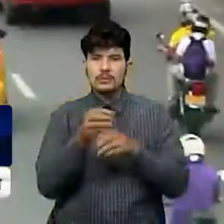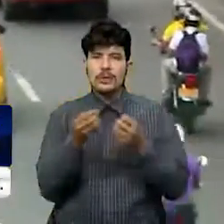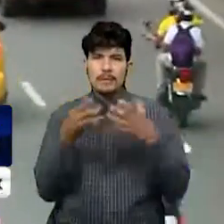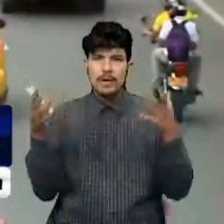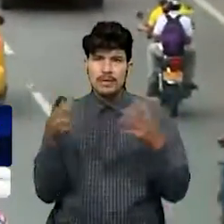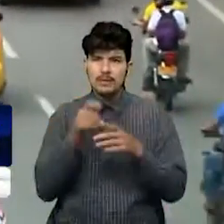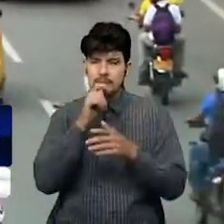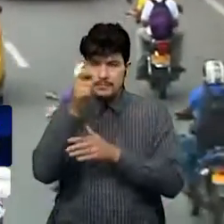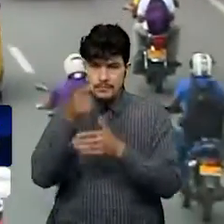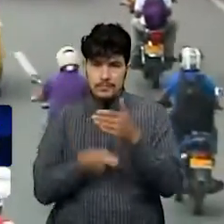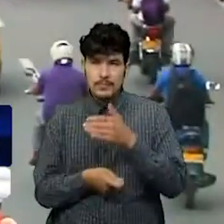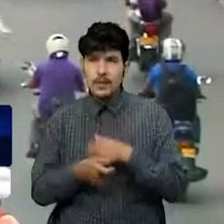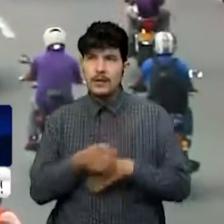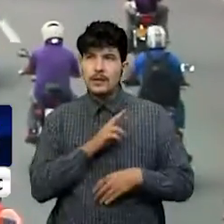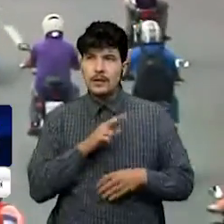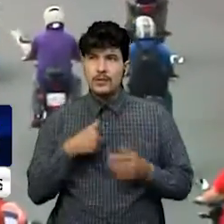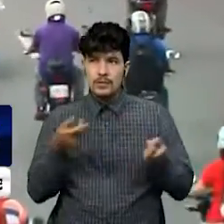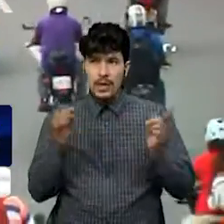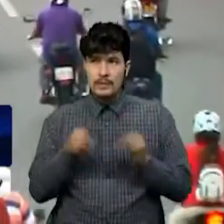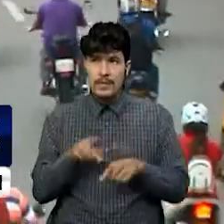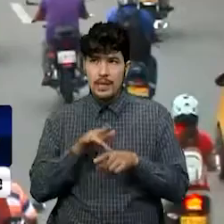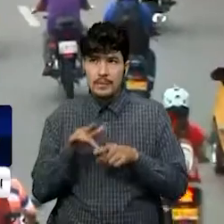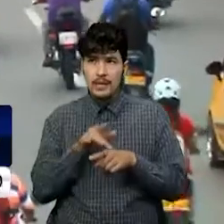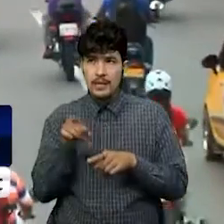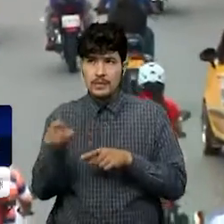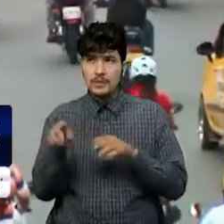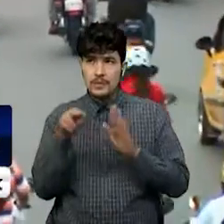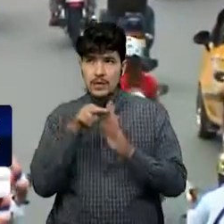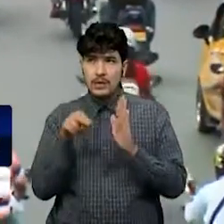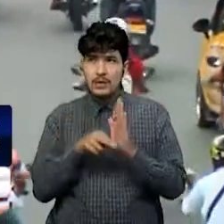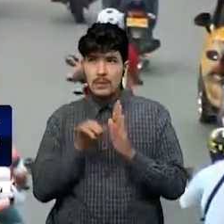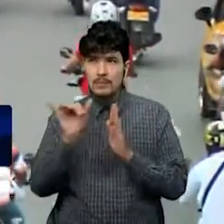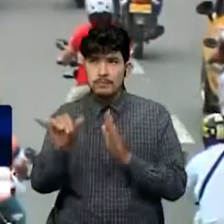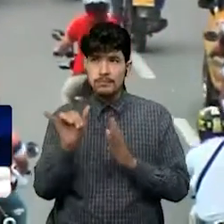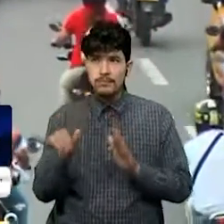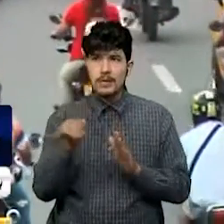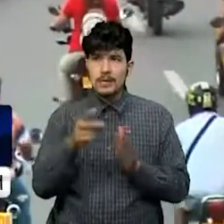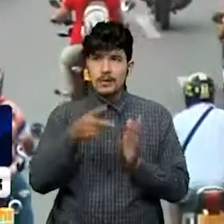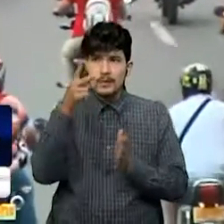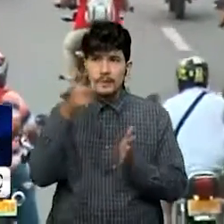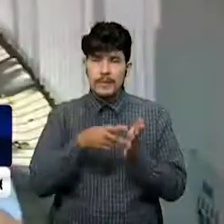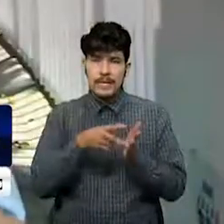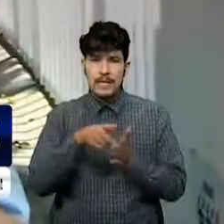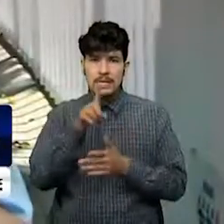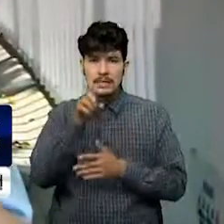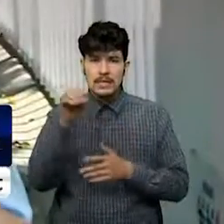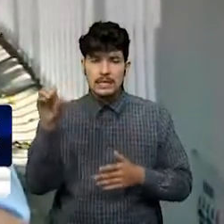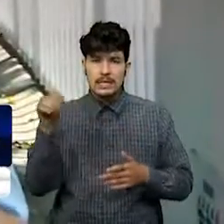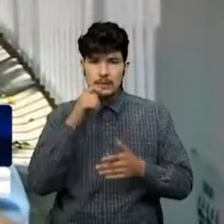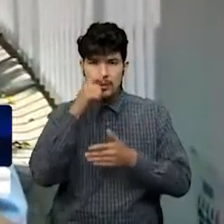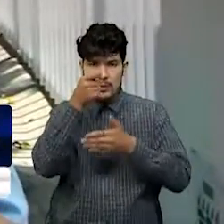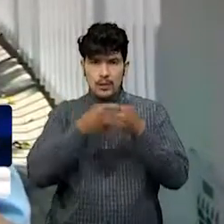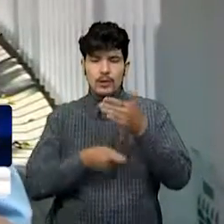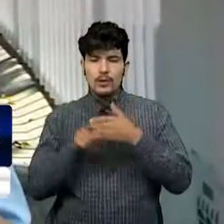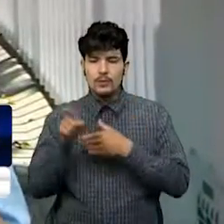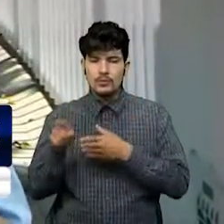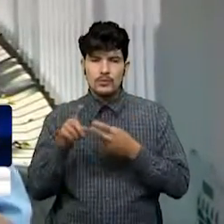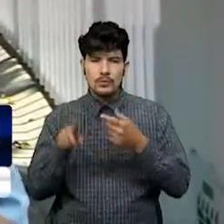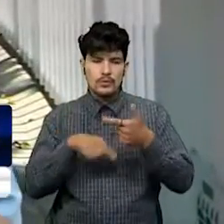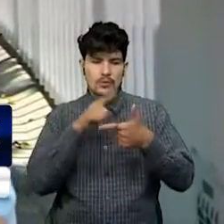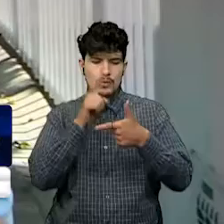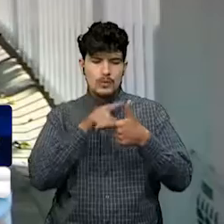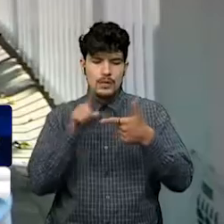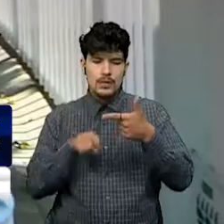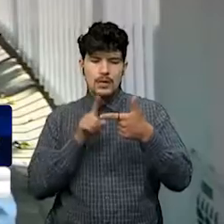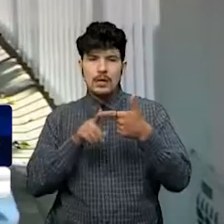infracciones de tránsito. Tenemos en aplicación de la norma hacia ellos 2.600 comparendos como número uno. Número